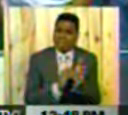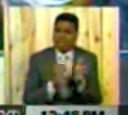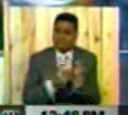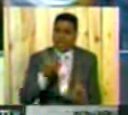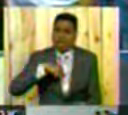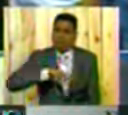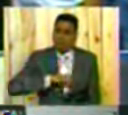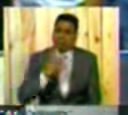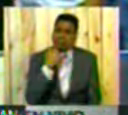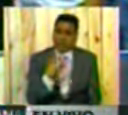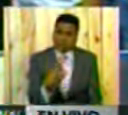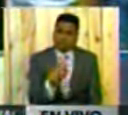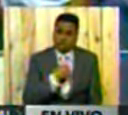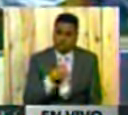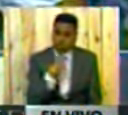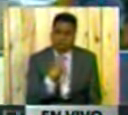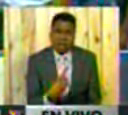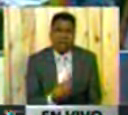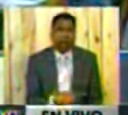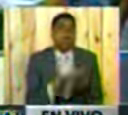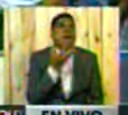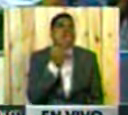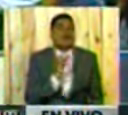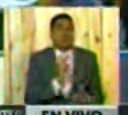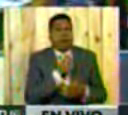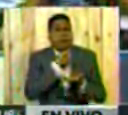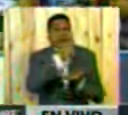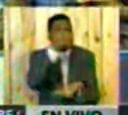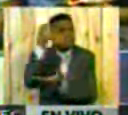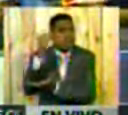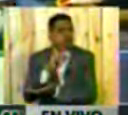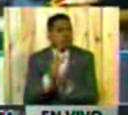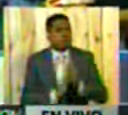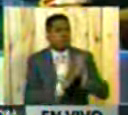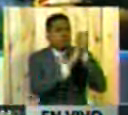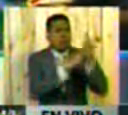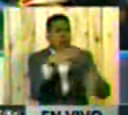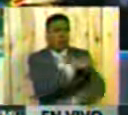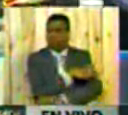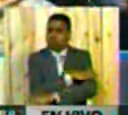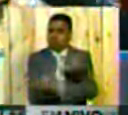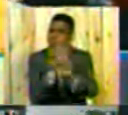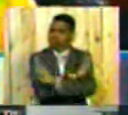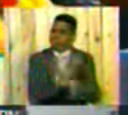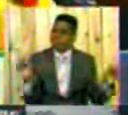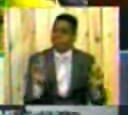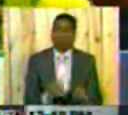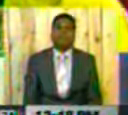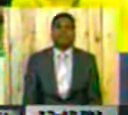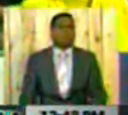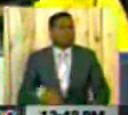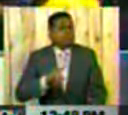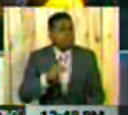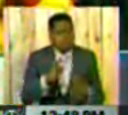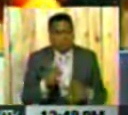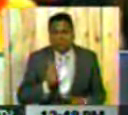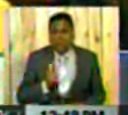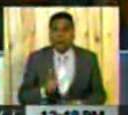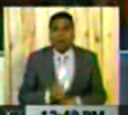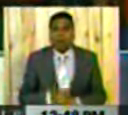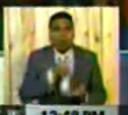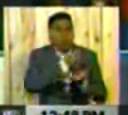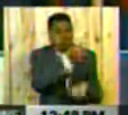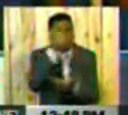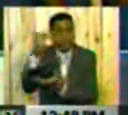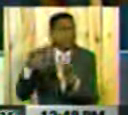Lo que sí es cierto es que los CLAC no puede ser dirigido por la gente que está en la oposición. O sea, debe llegar a los opositores. Claro, todo. El CLAC no es excluyente. El